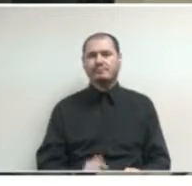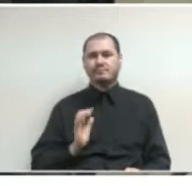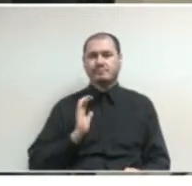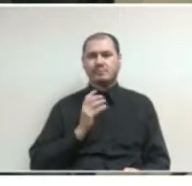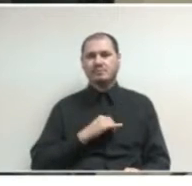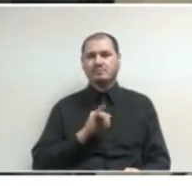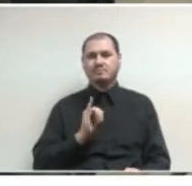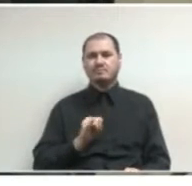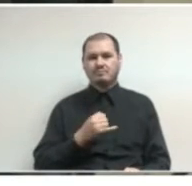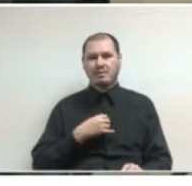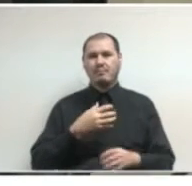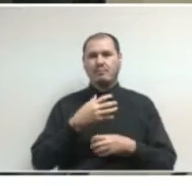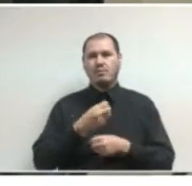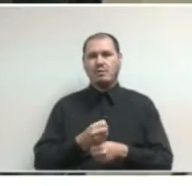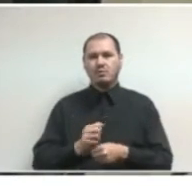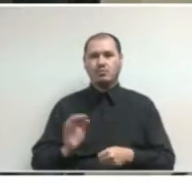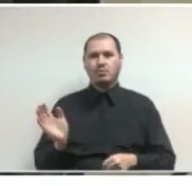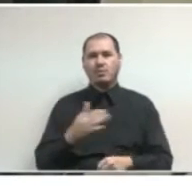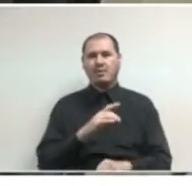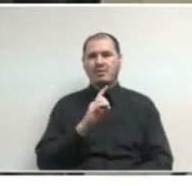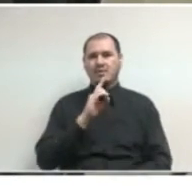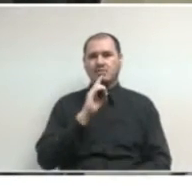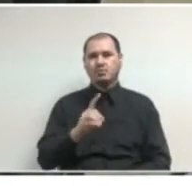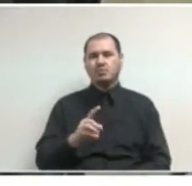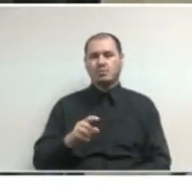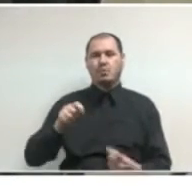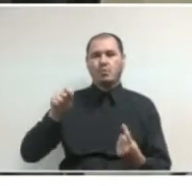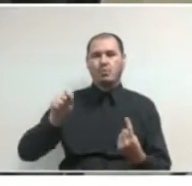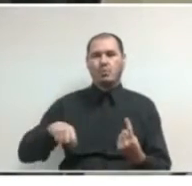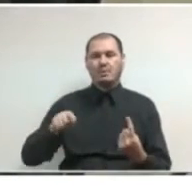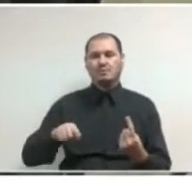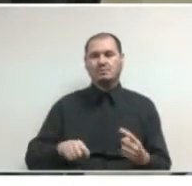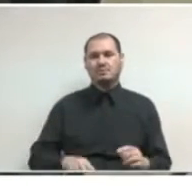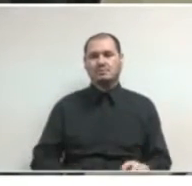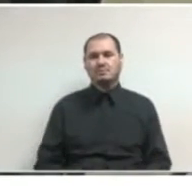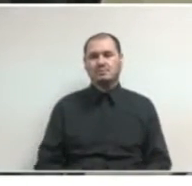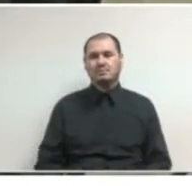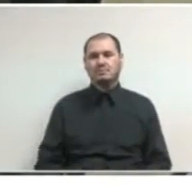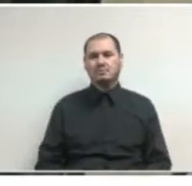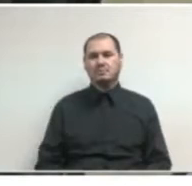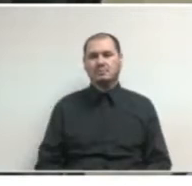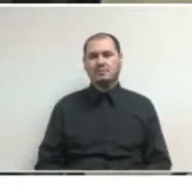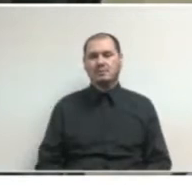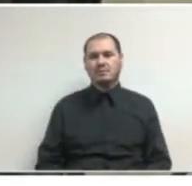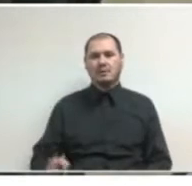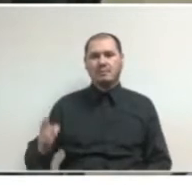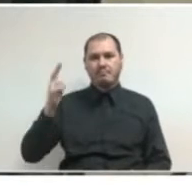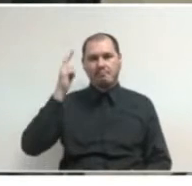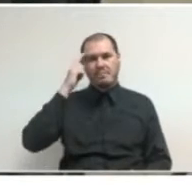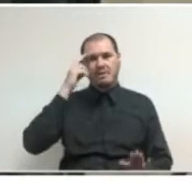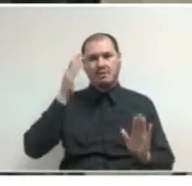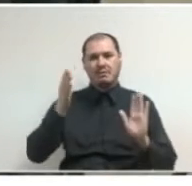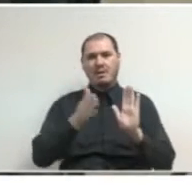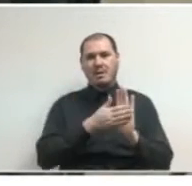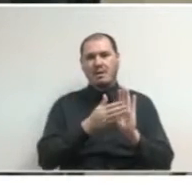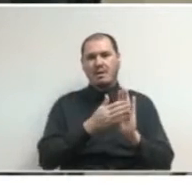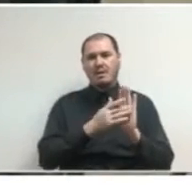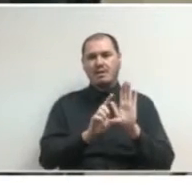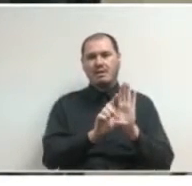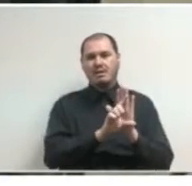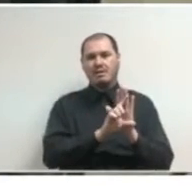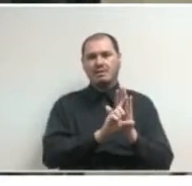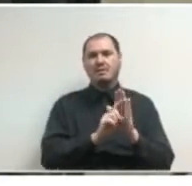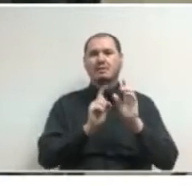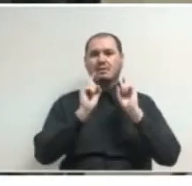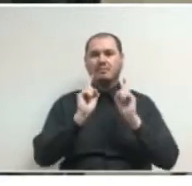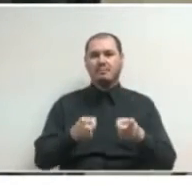va a tener en diapo, ya ya por las anguayas. A un hijo de escuela, o ya por morada en Diapó, un viva pe, ya